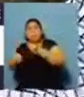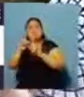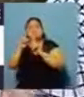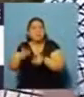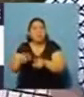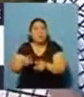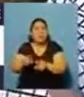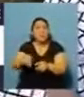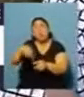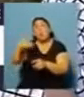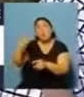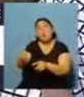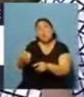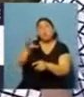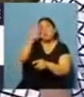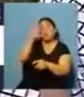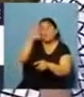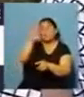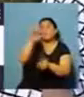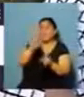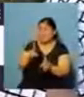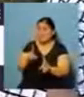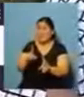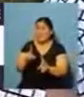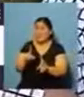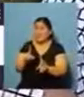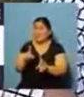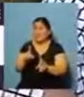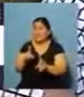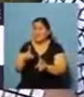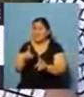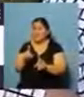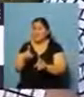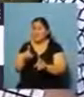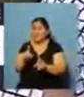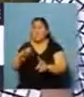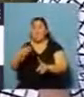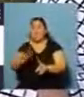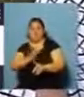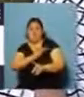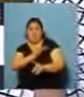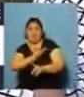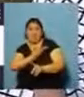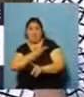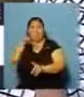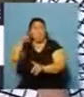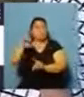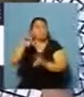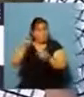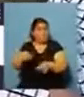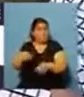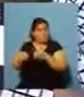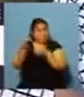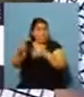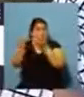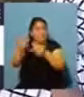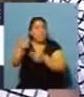ese, en la provincia hay otros incendios como en Fraile Pintado y en diferentes zonas